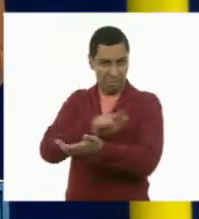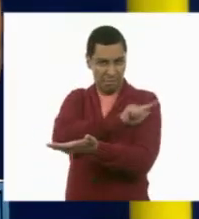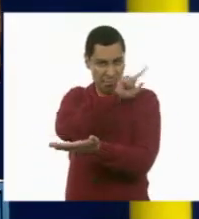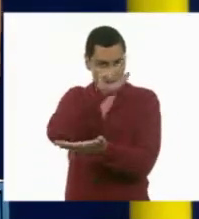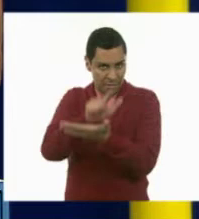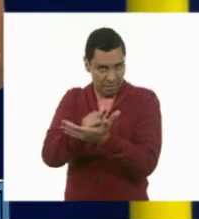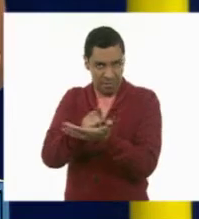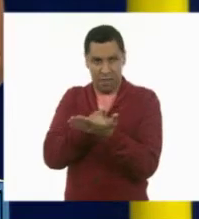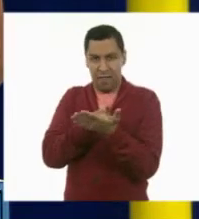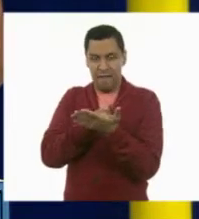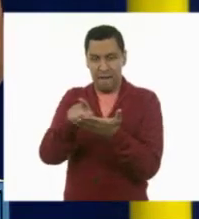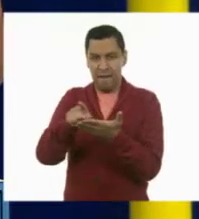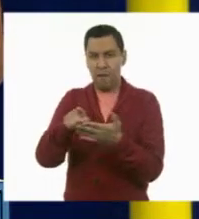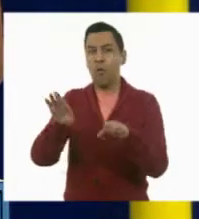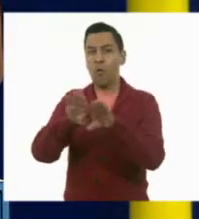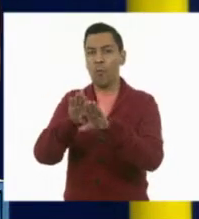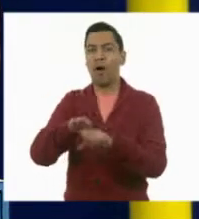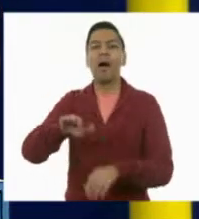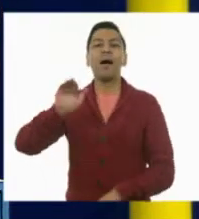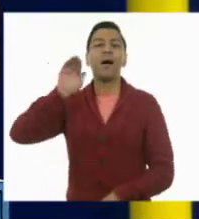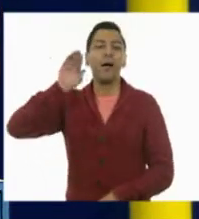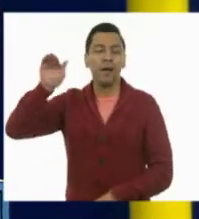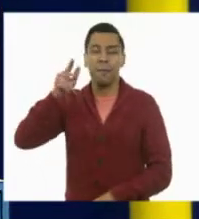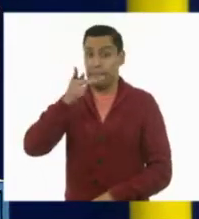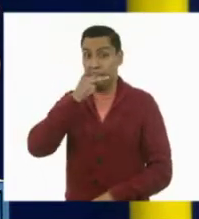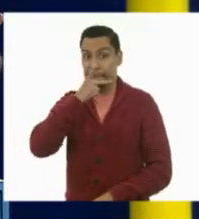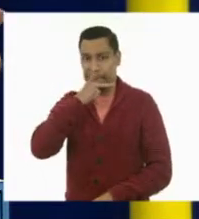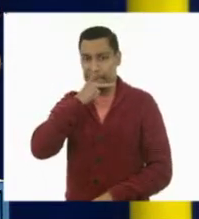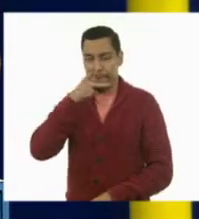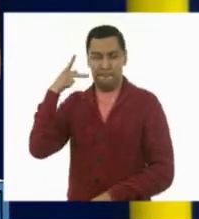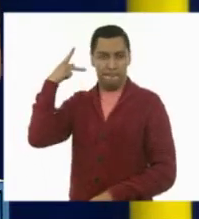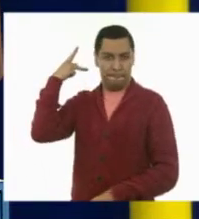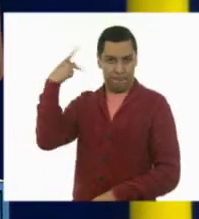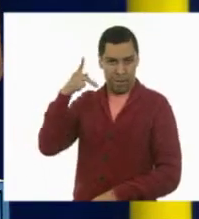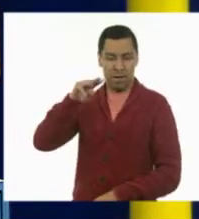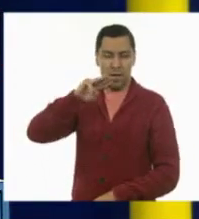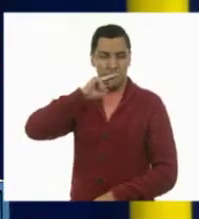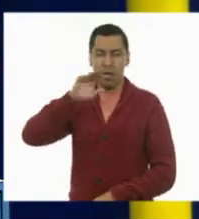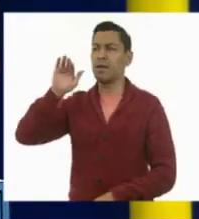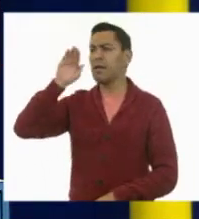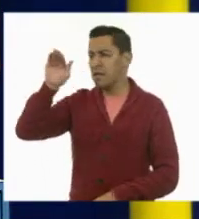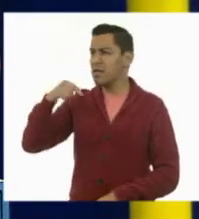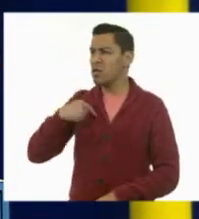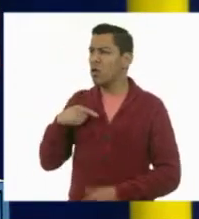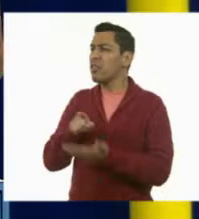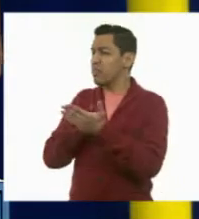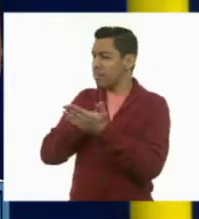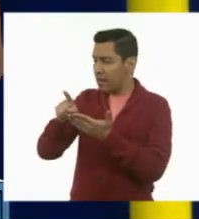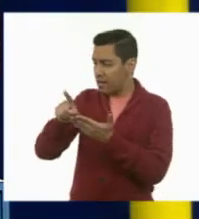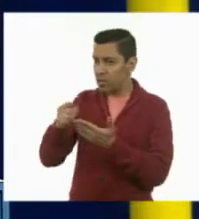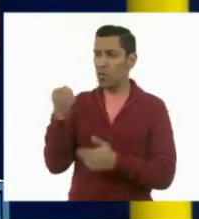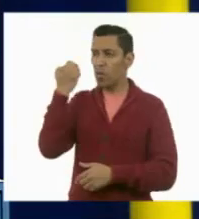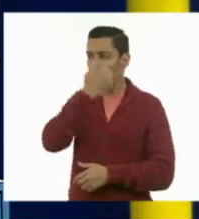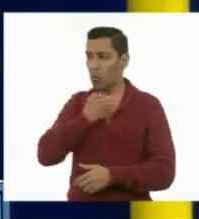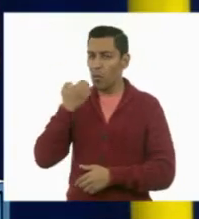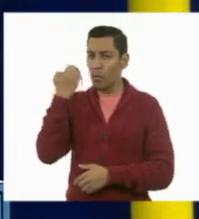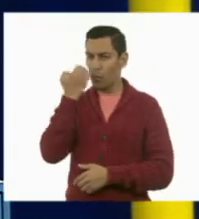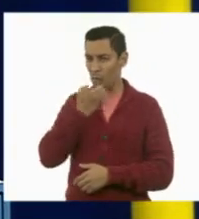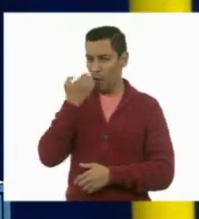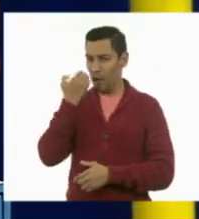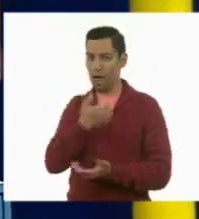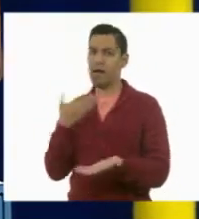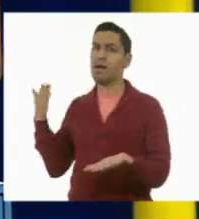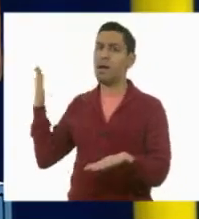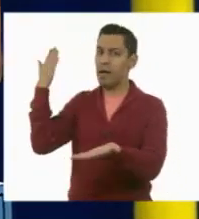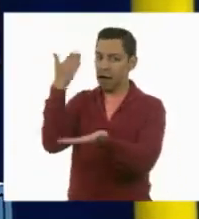sería expresarle a sus papás que tiene derecho a ir a la escuela, o también al momento de ir con las autoridades, ellos tendrían que ayudarle a poder